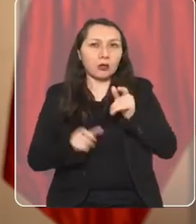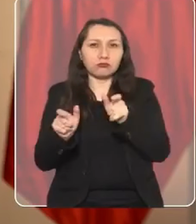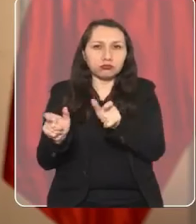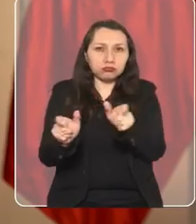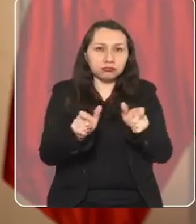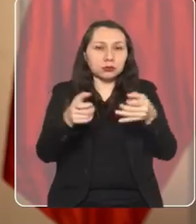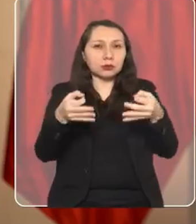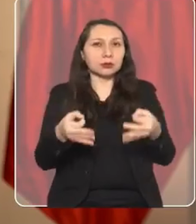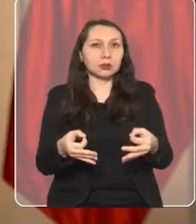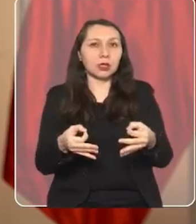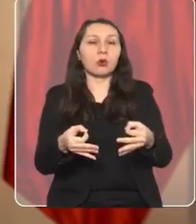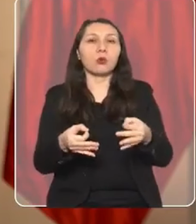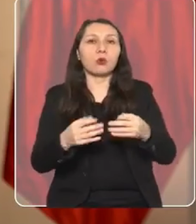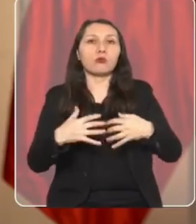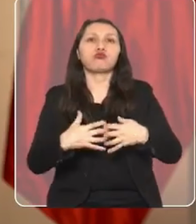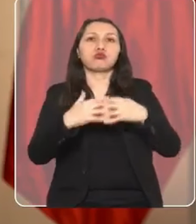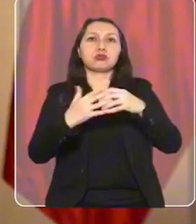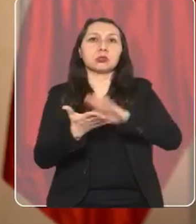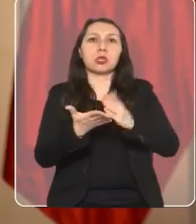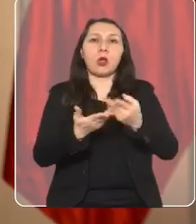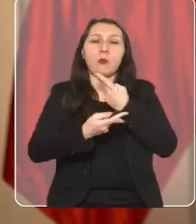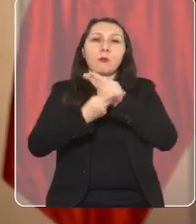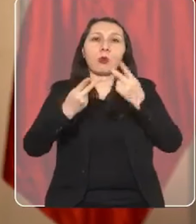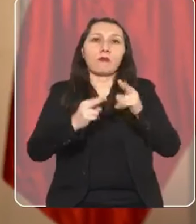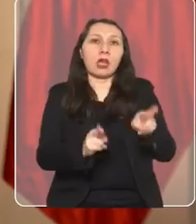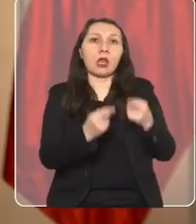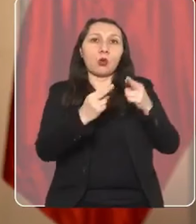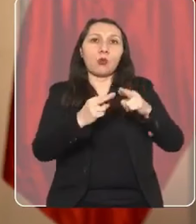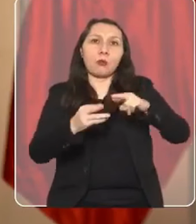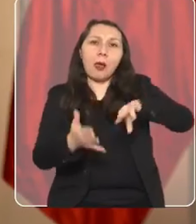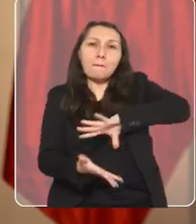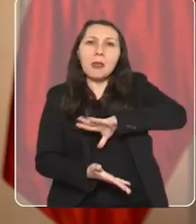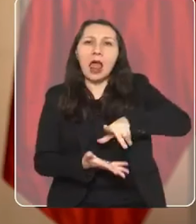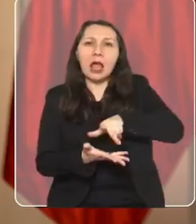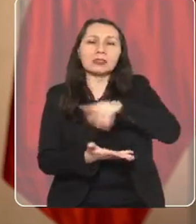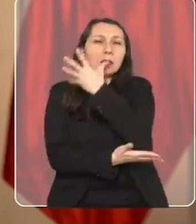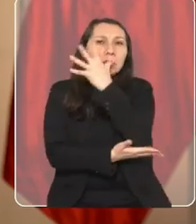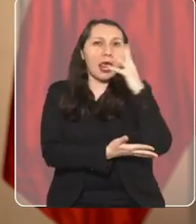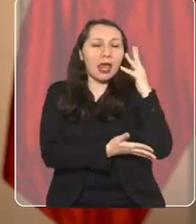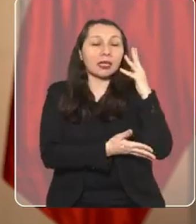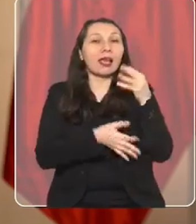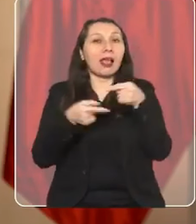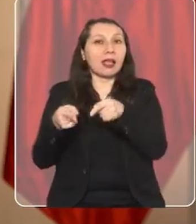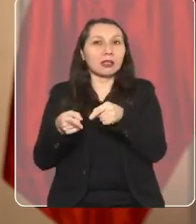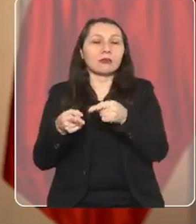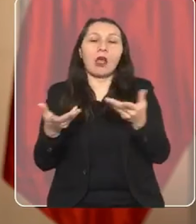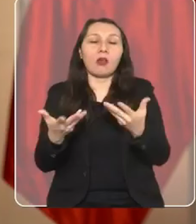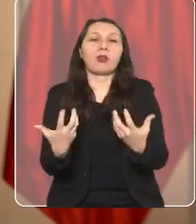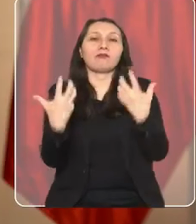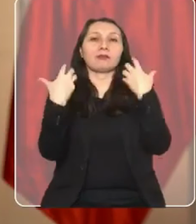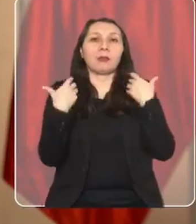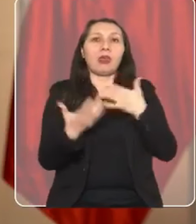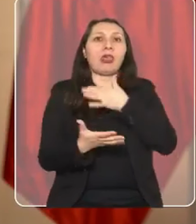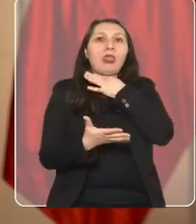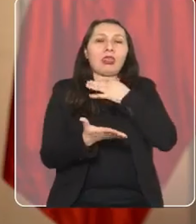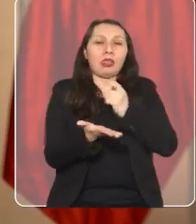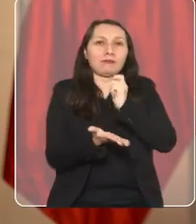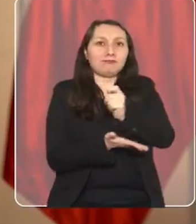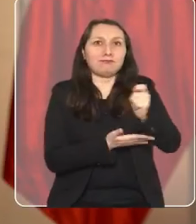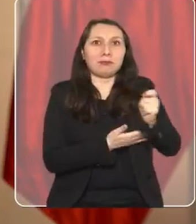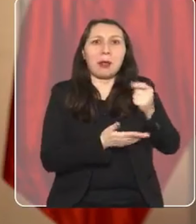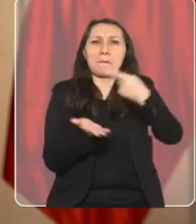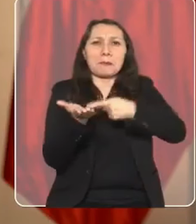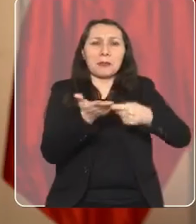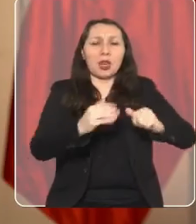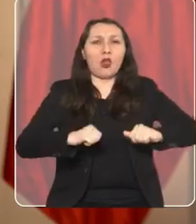seguridad fortaleciendo la salud pública recuperando plazas y parques Y en este caso haciéndonos cargo del endeudamiento que viven